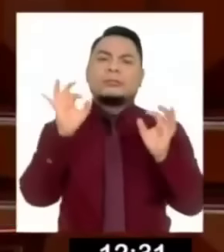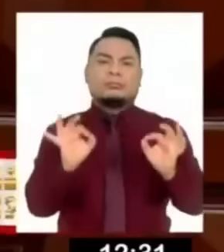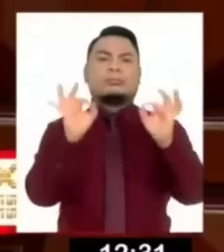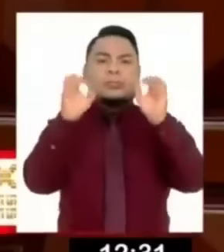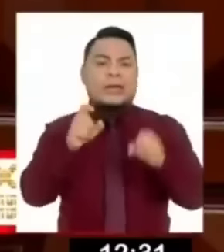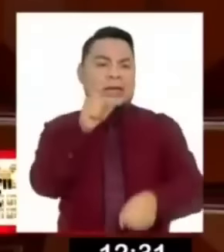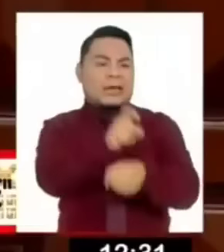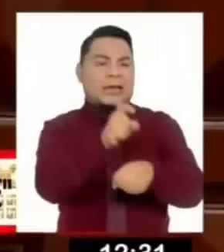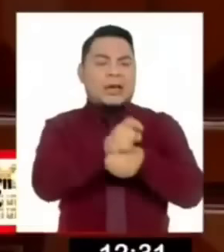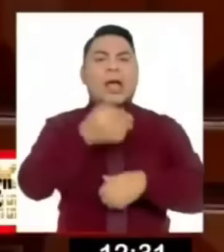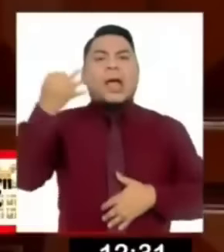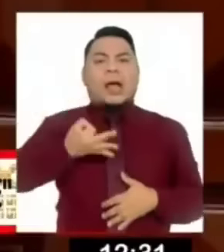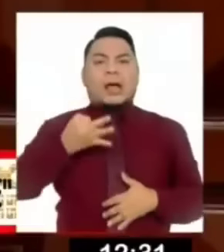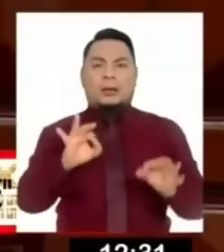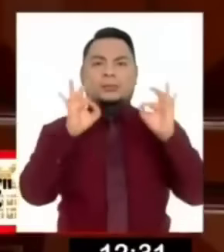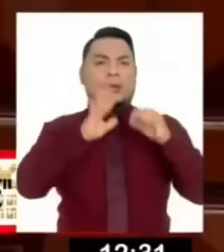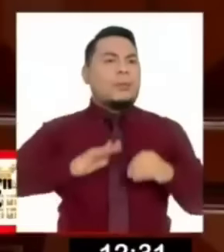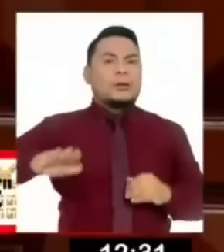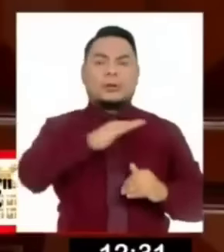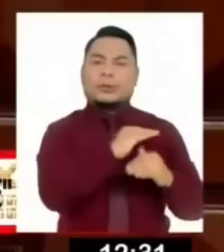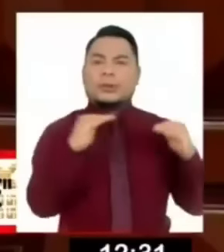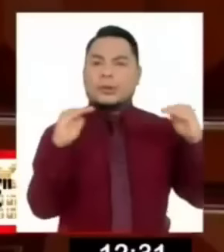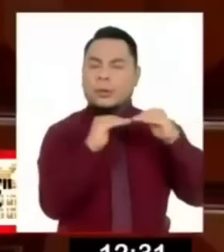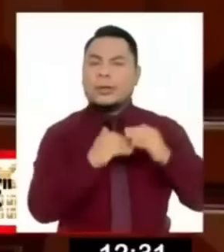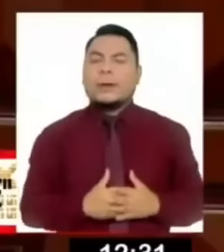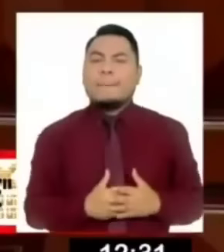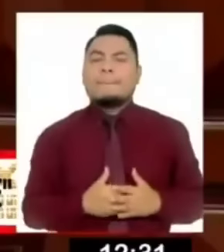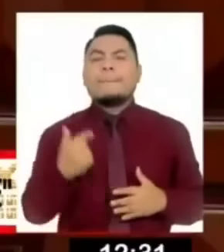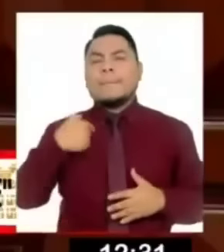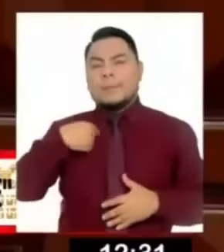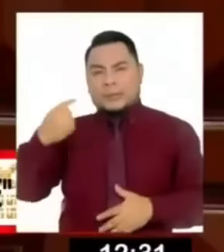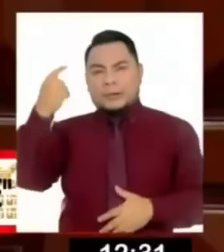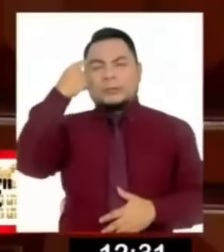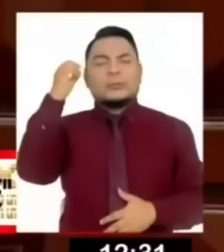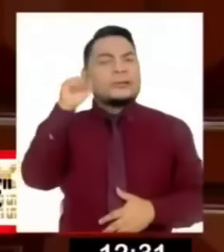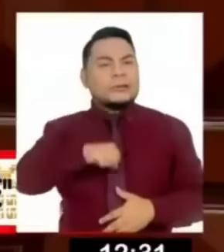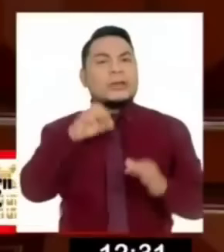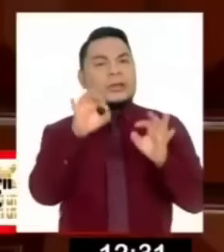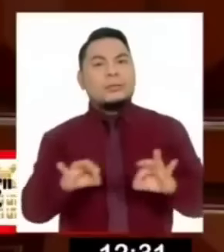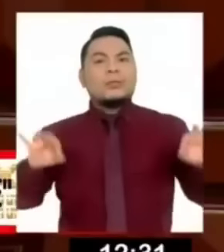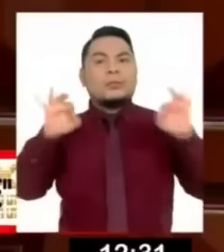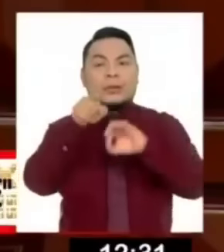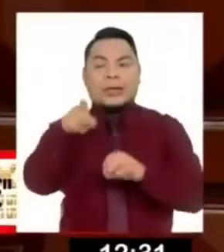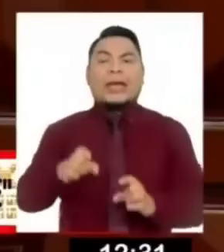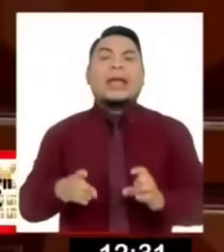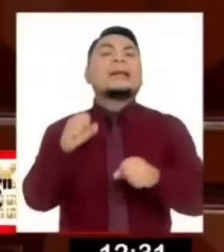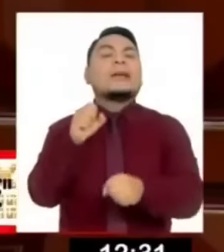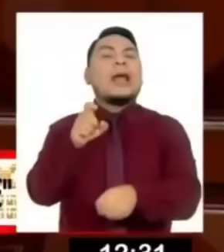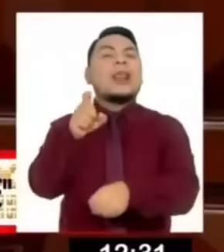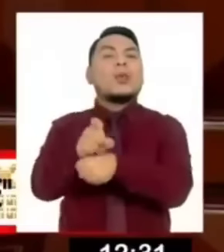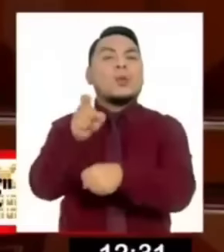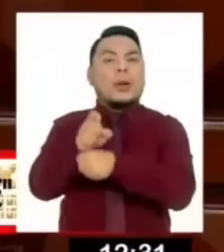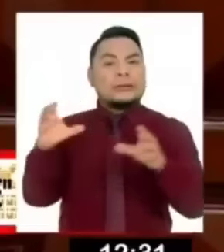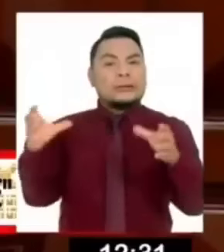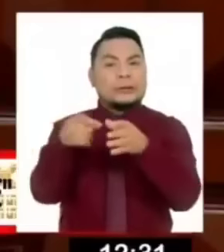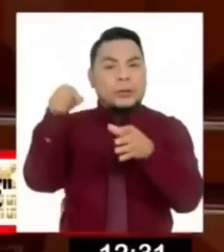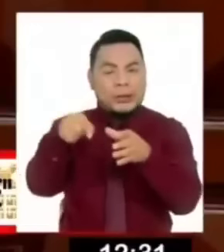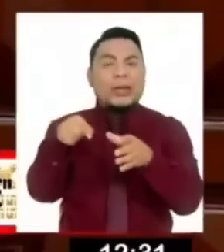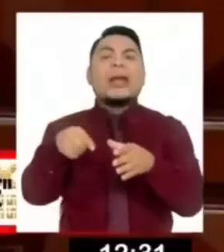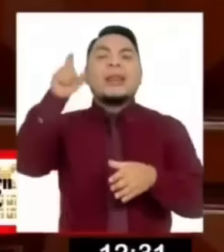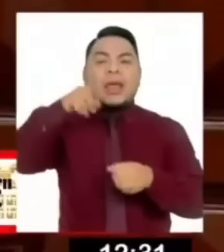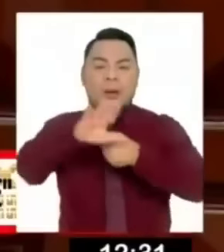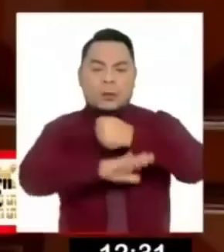una educación de calidad para todos. Consideramos de vital importancia que el sistema educativo cuente con una